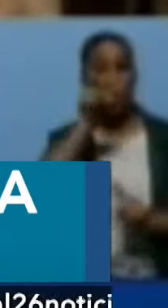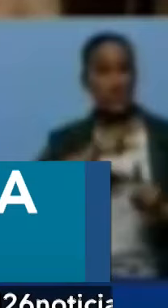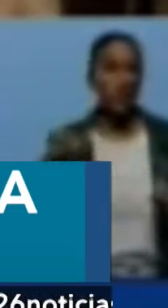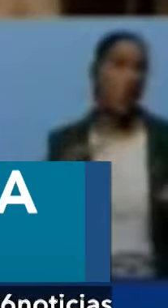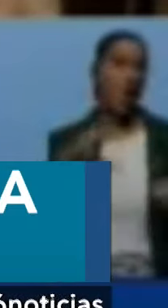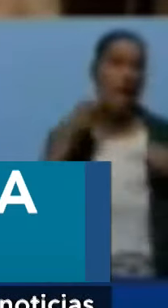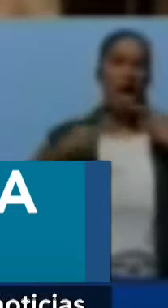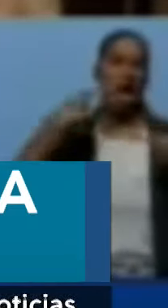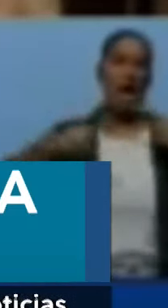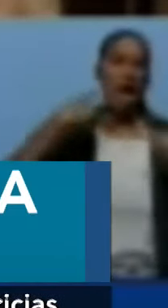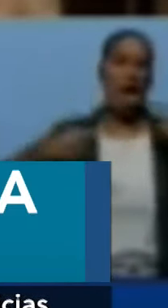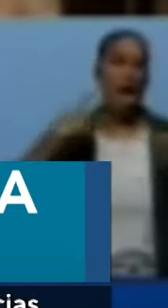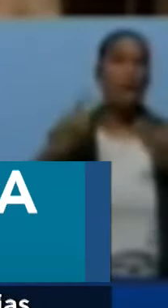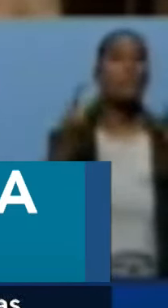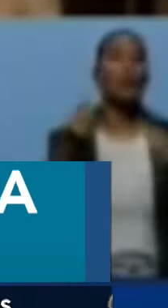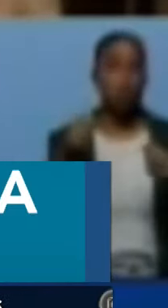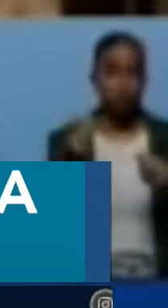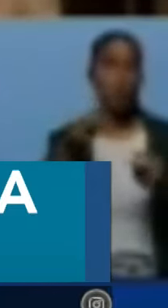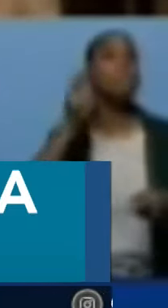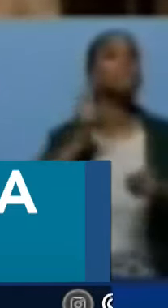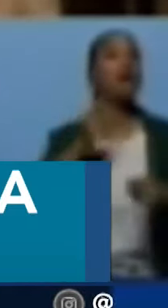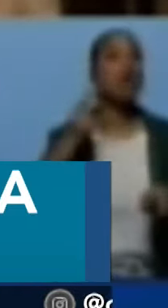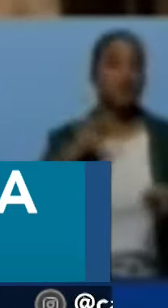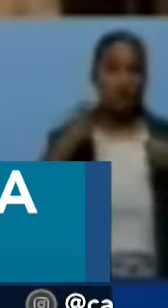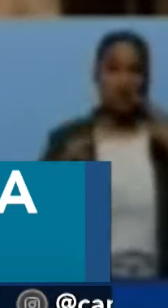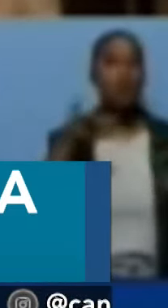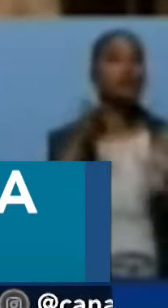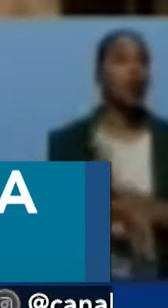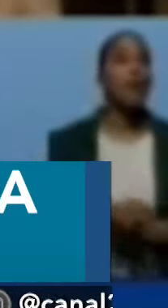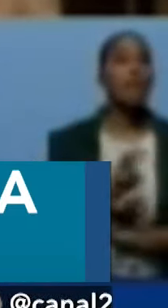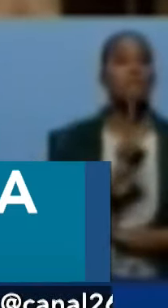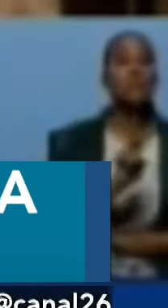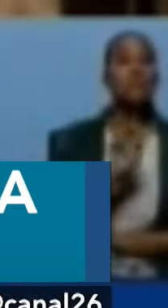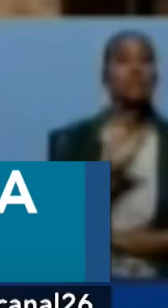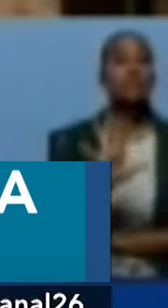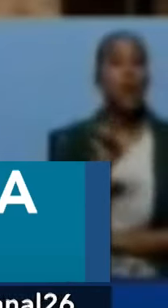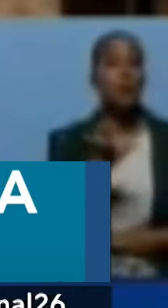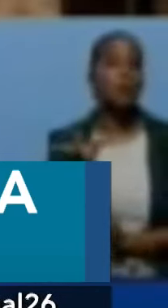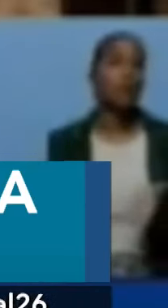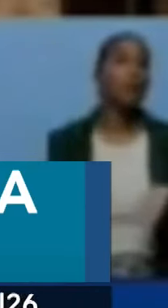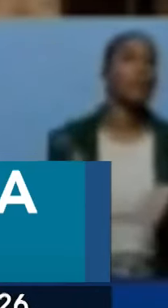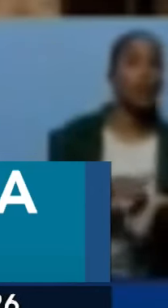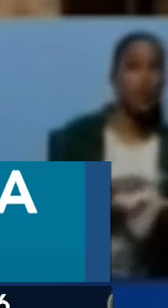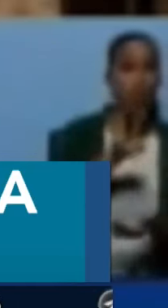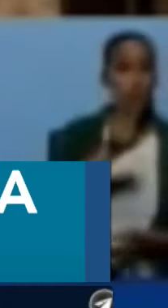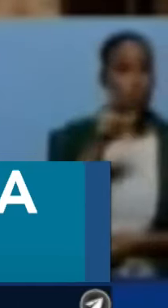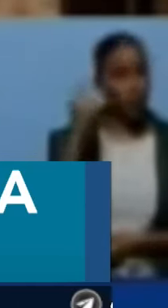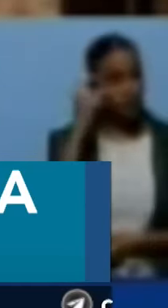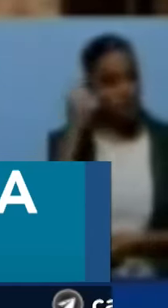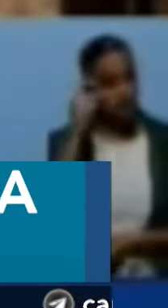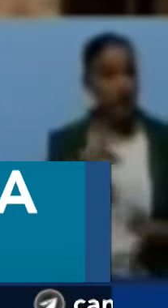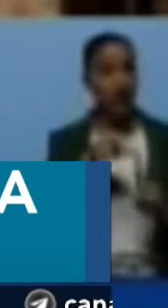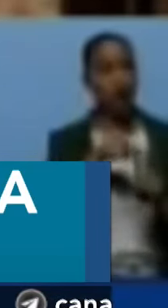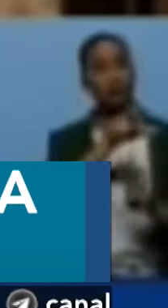este pedido de Edmundo González Urrutia el caso está cerrado contra